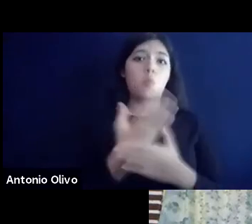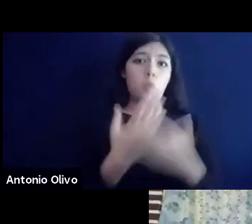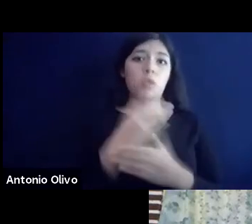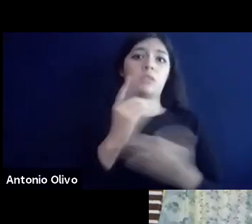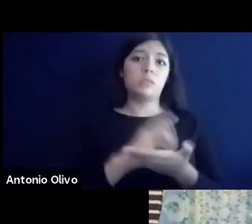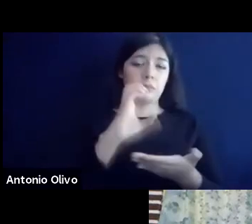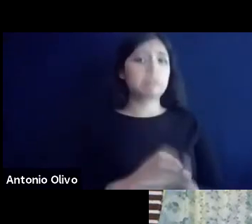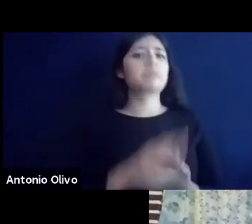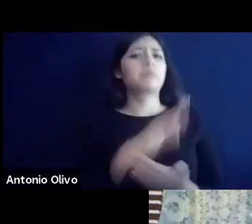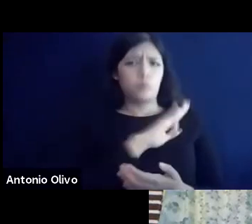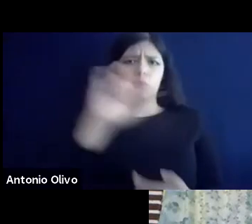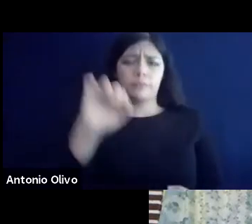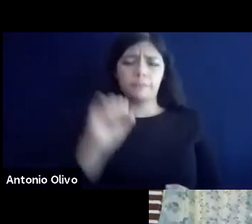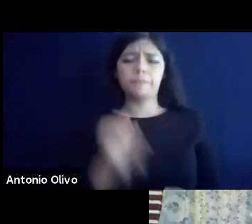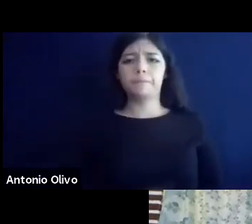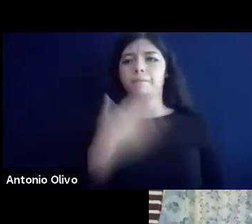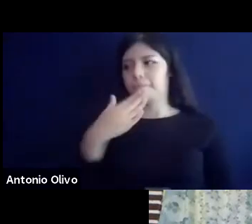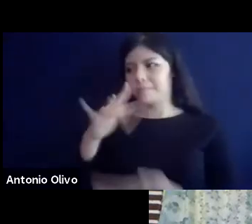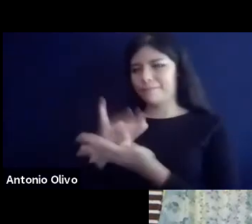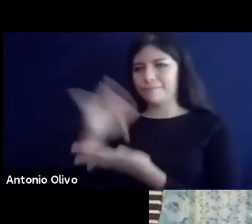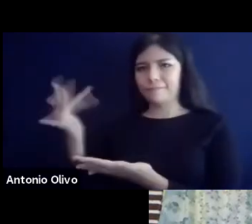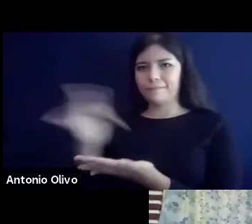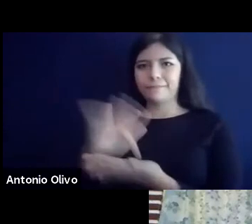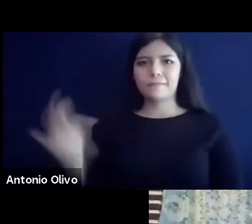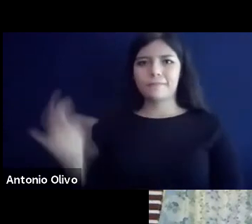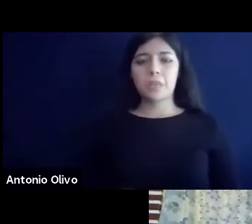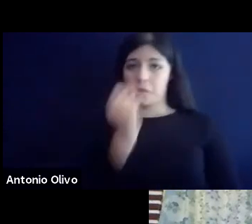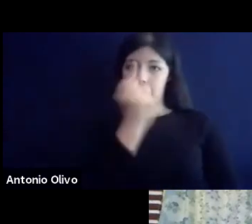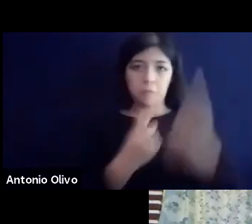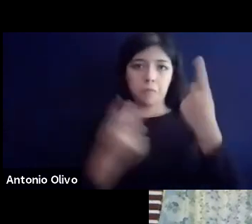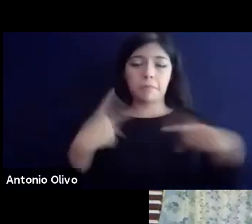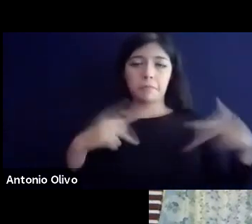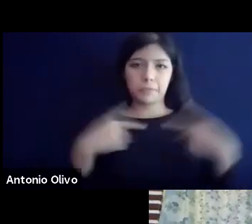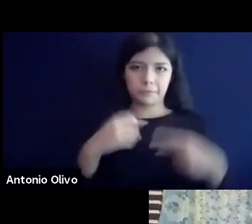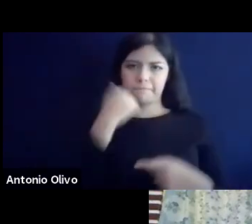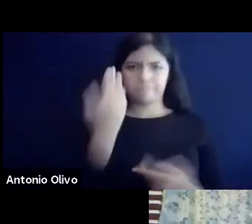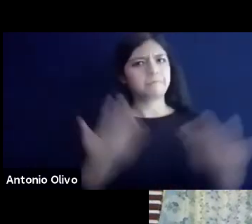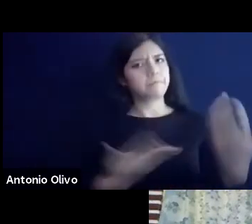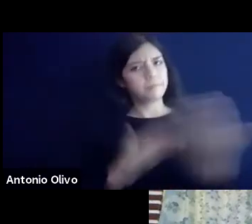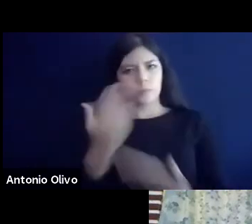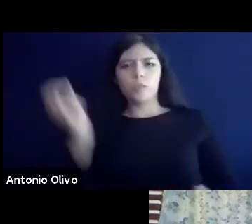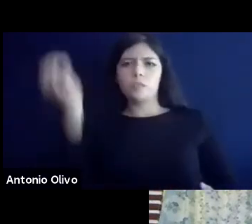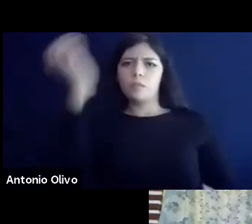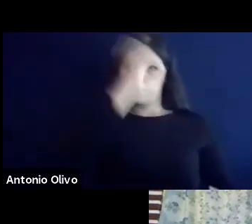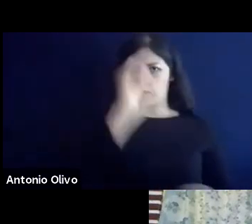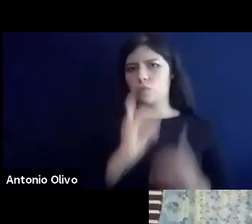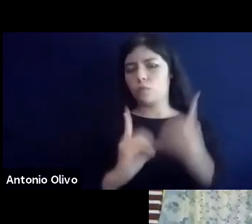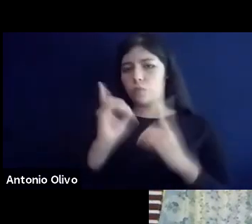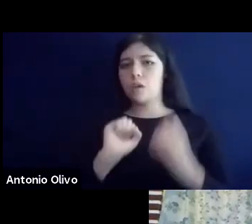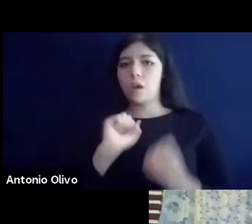Muy bien, muchas gracias, Juan Gabriel. ¿Alguien más quiere hacer algún comentario, alguna pregunta?